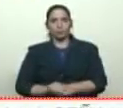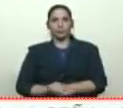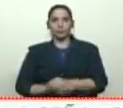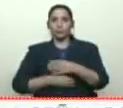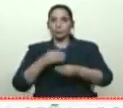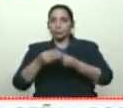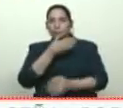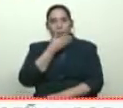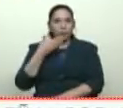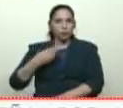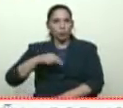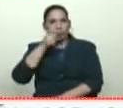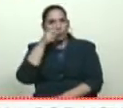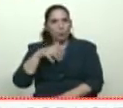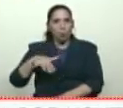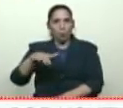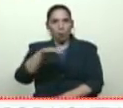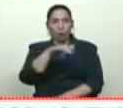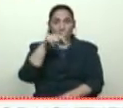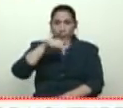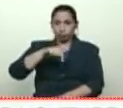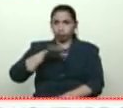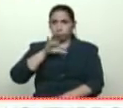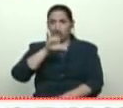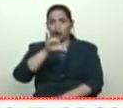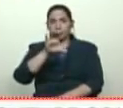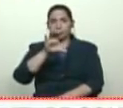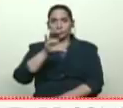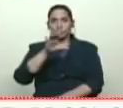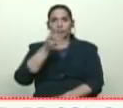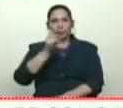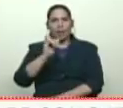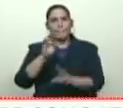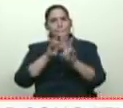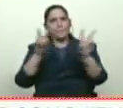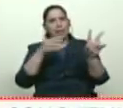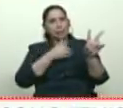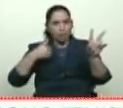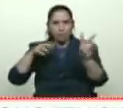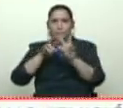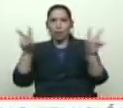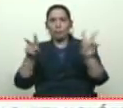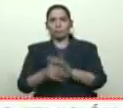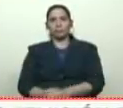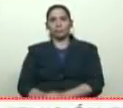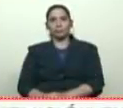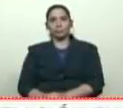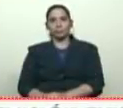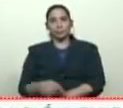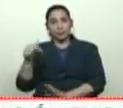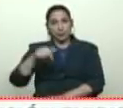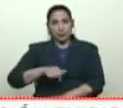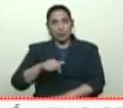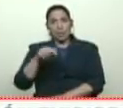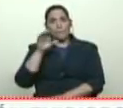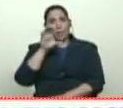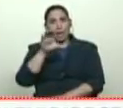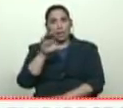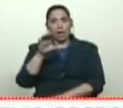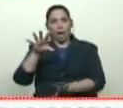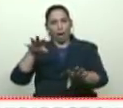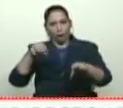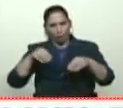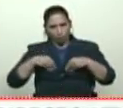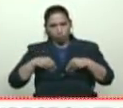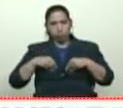mejor para nuestro pueblo. Este país está con la paz, quiere la paz. Y este país asume y acepta el